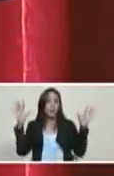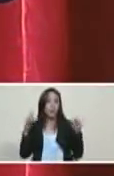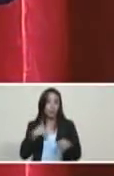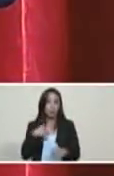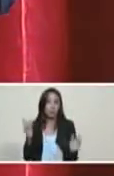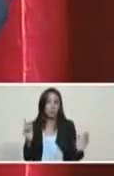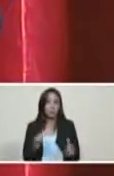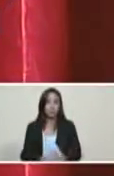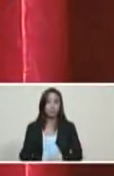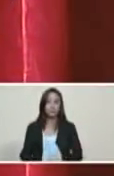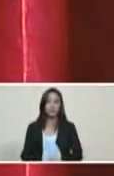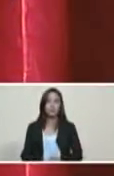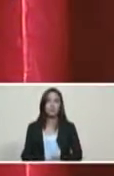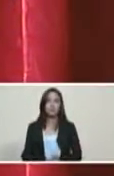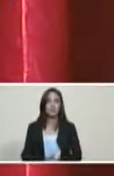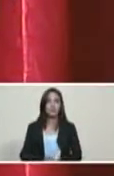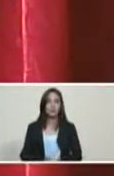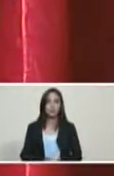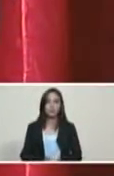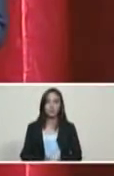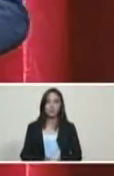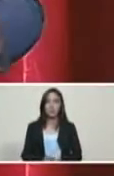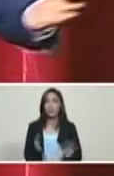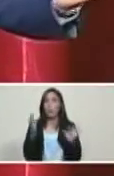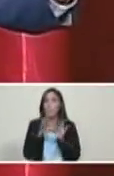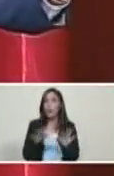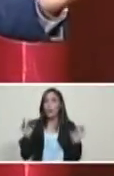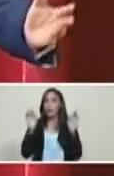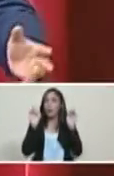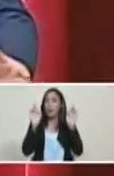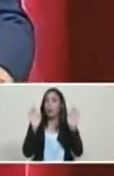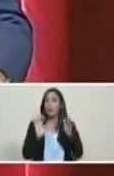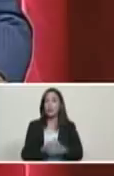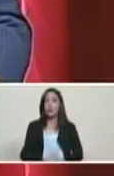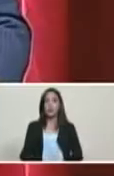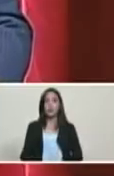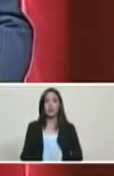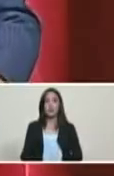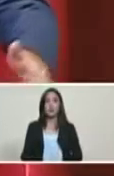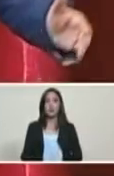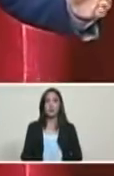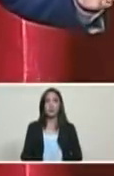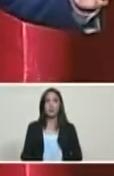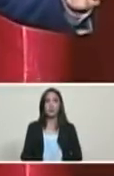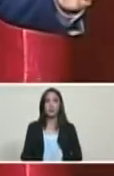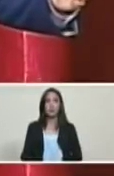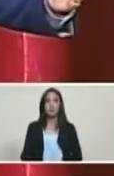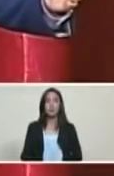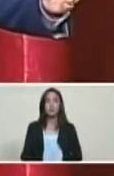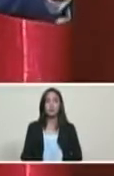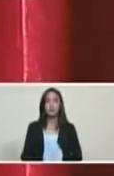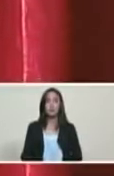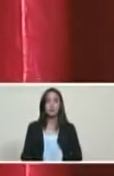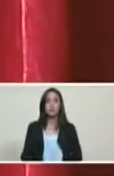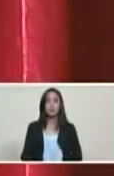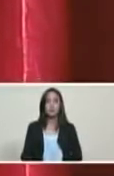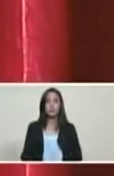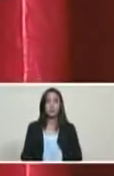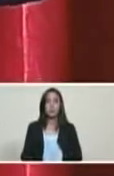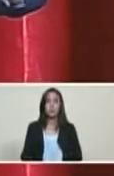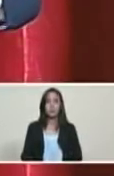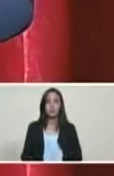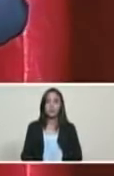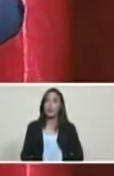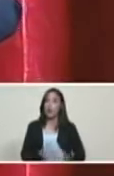¿Quién quita que suceda un milagro? Ojalá. Y algún día el presidente